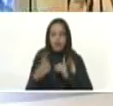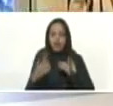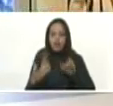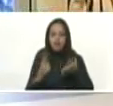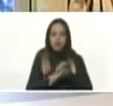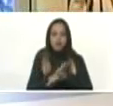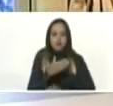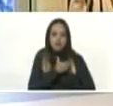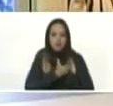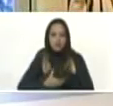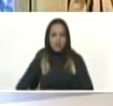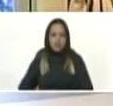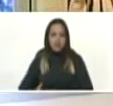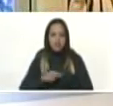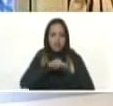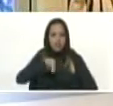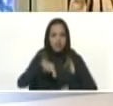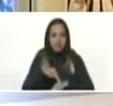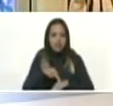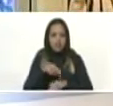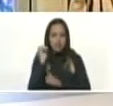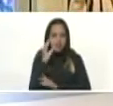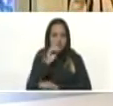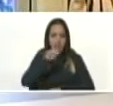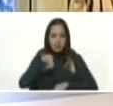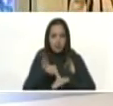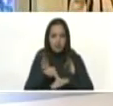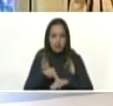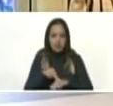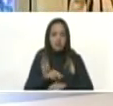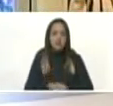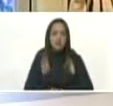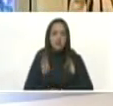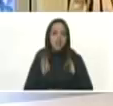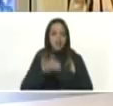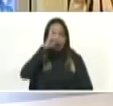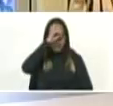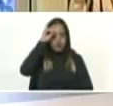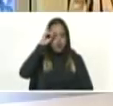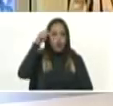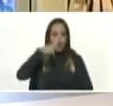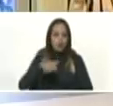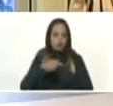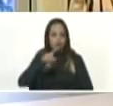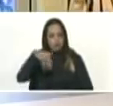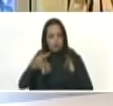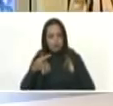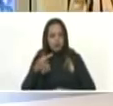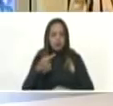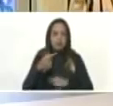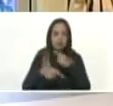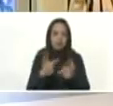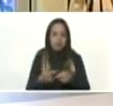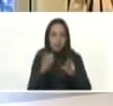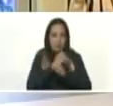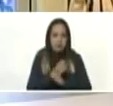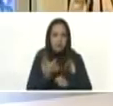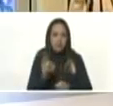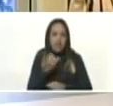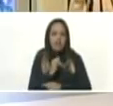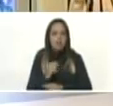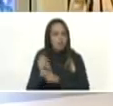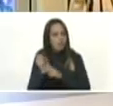Nacional Constituyente, compañero Diosdado Cabello. Tiene su programa ahora más tarde. Estuvimos hablando. Va a